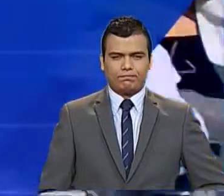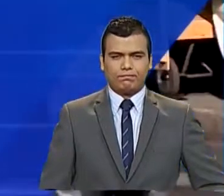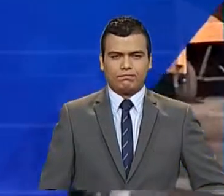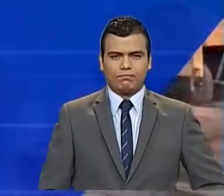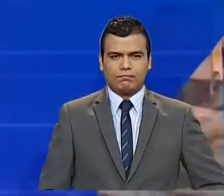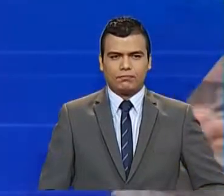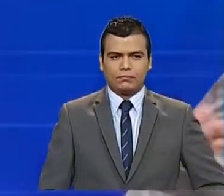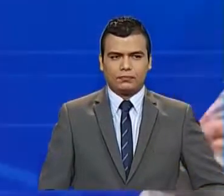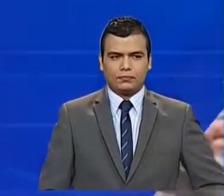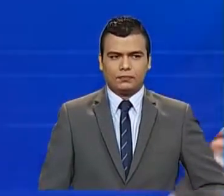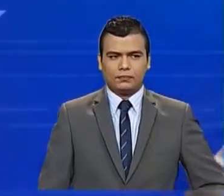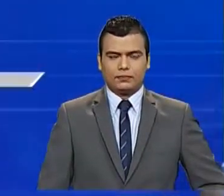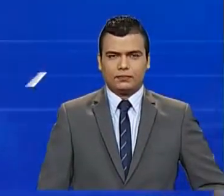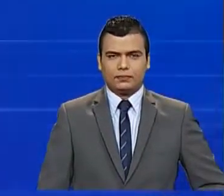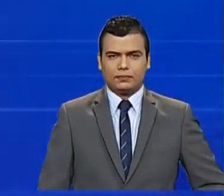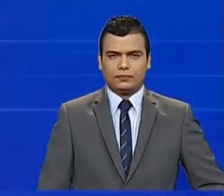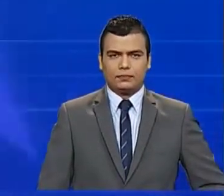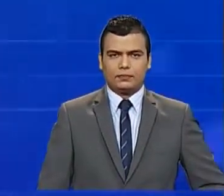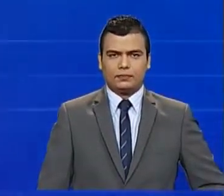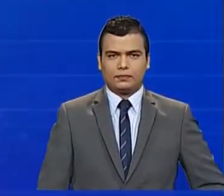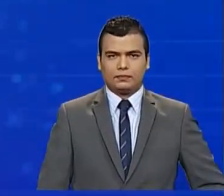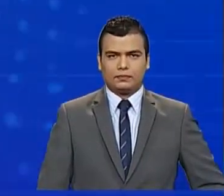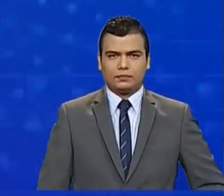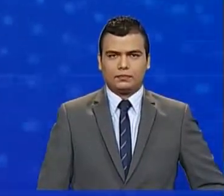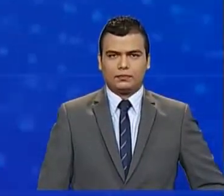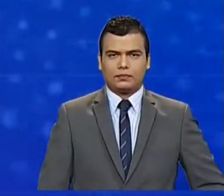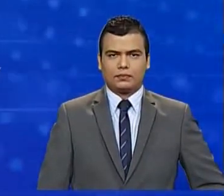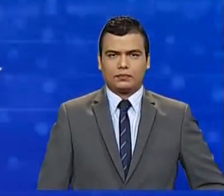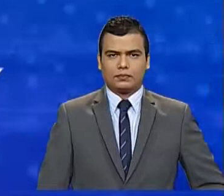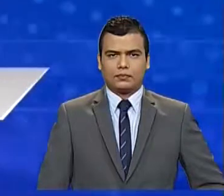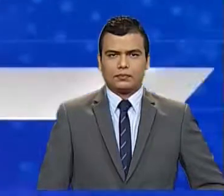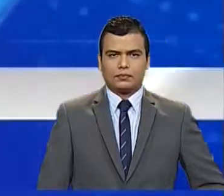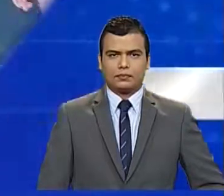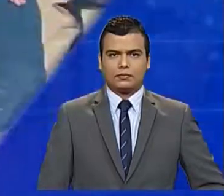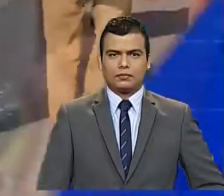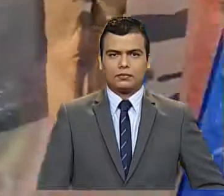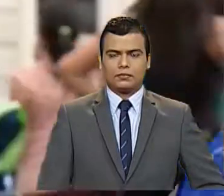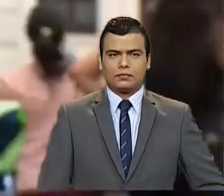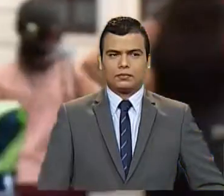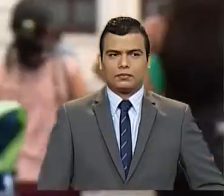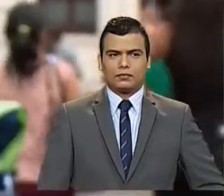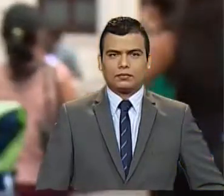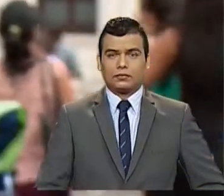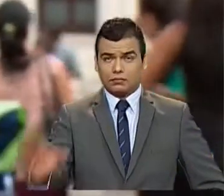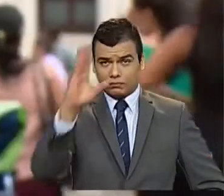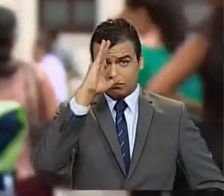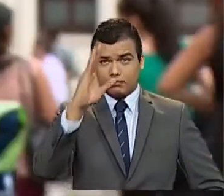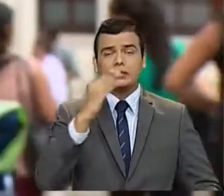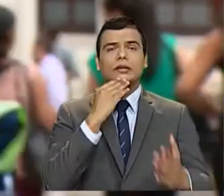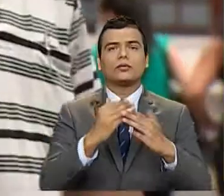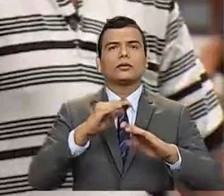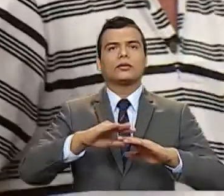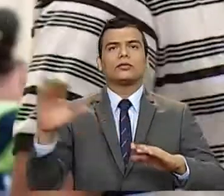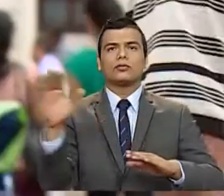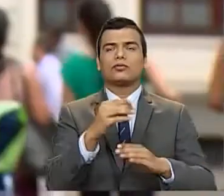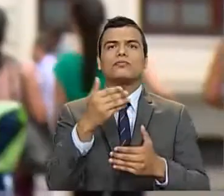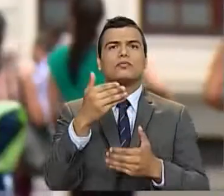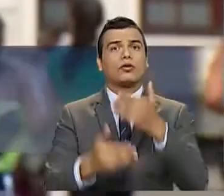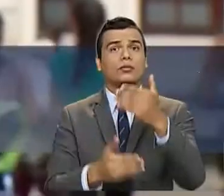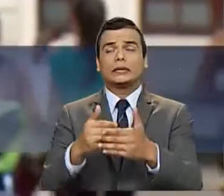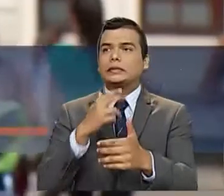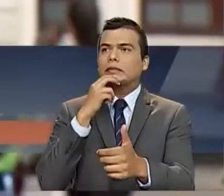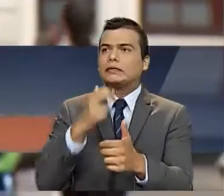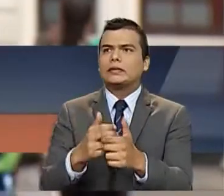Centímetro a centímetro, la lucha por el espacio público, la situación en carne. Hola, buenas tardes. Cada vez es más